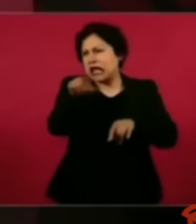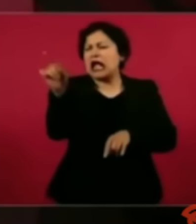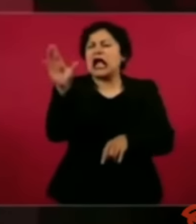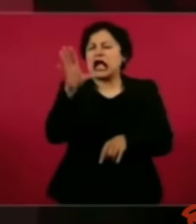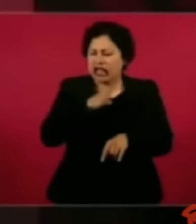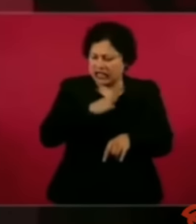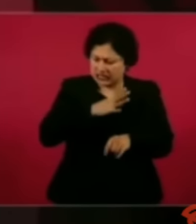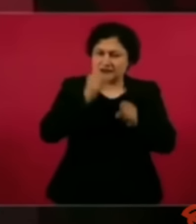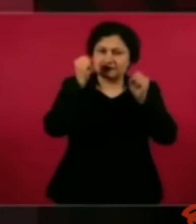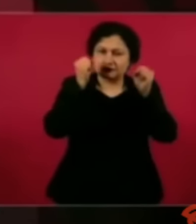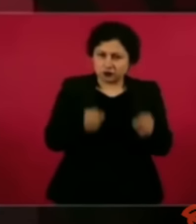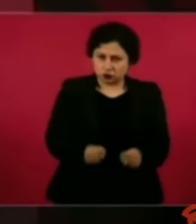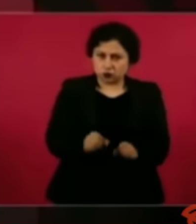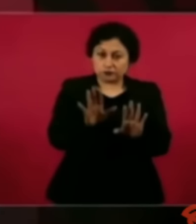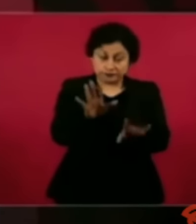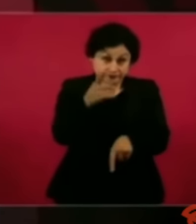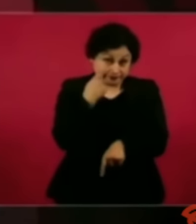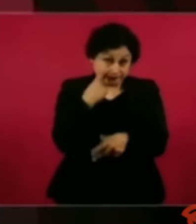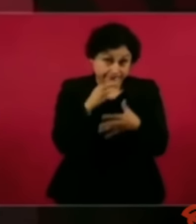Dice,